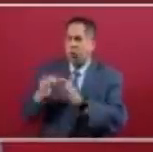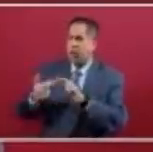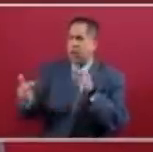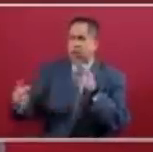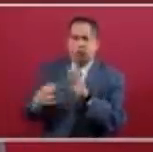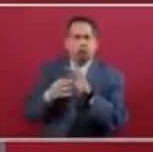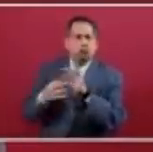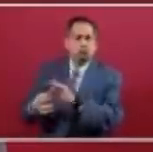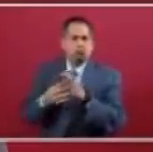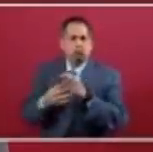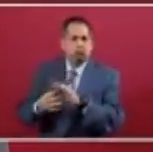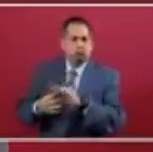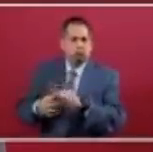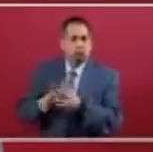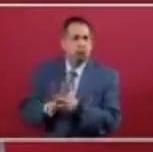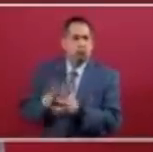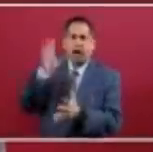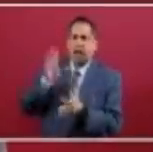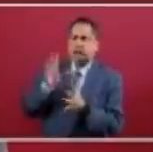mayor